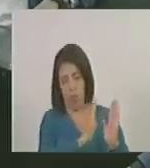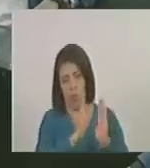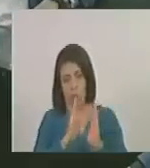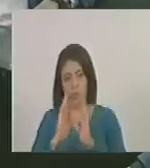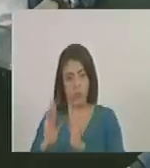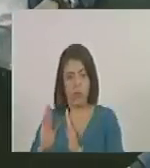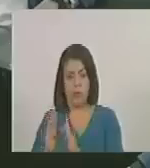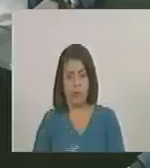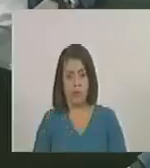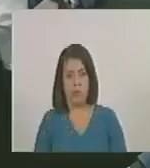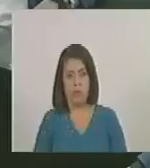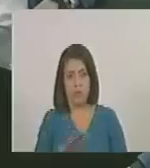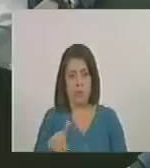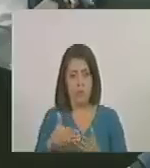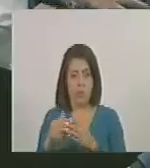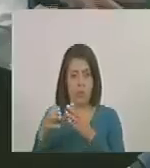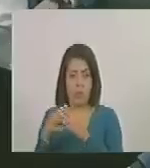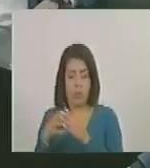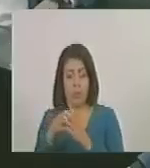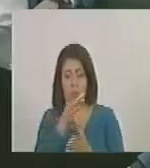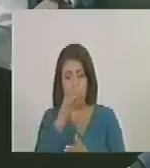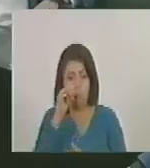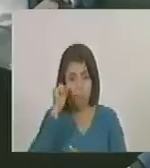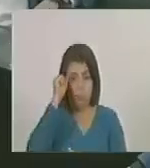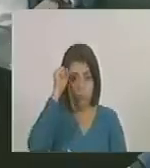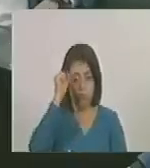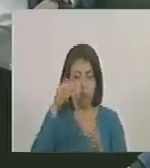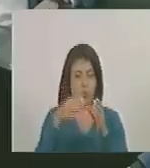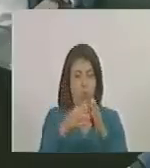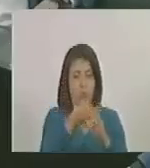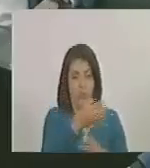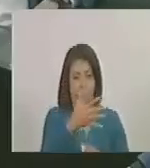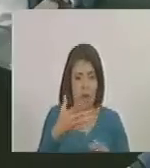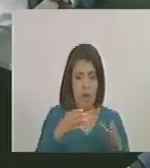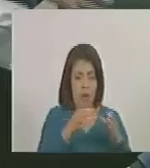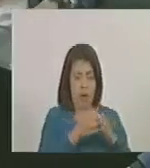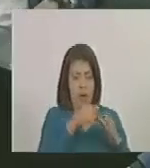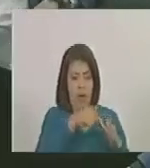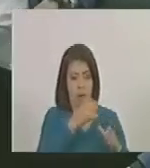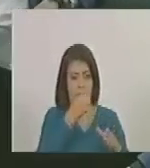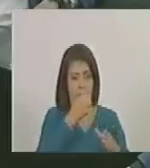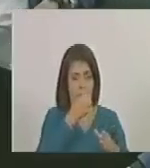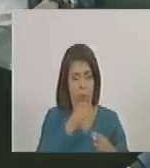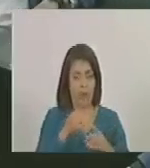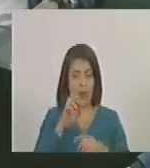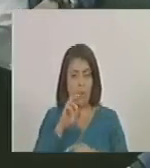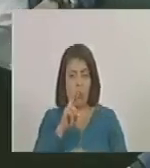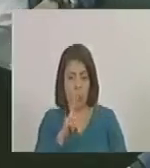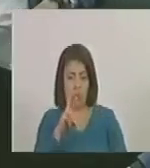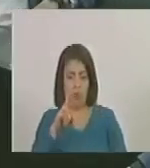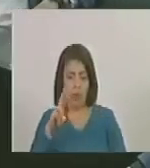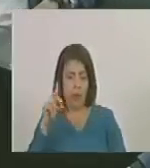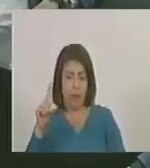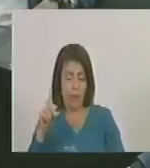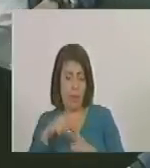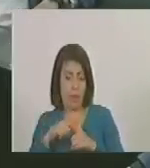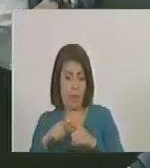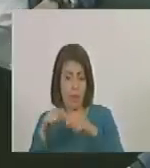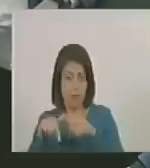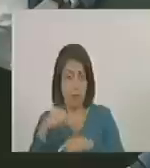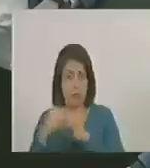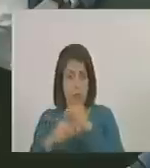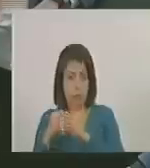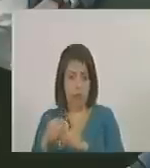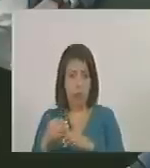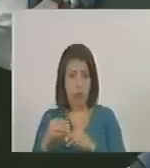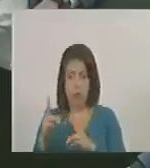coordinación entre el Partido Comunista, Acción Democrática, COPE y URD. Eran jóvenes valentosos, yo los